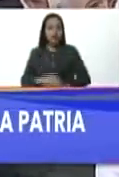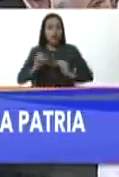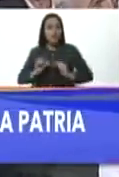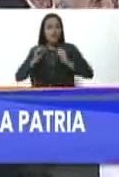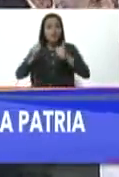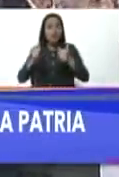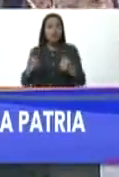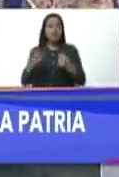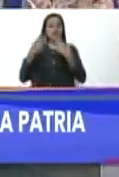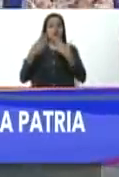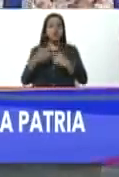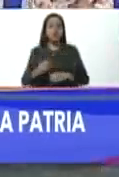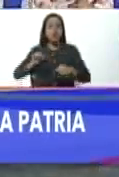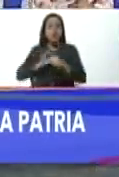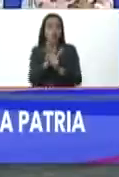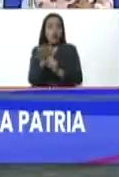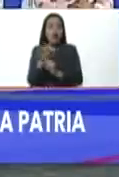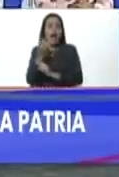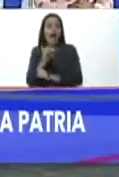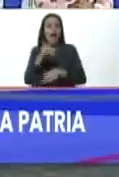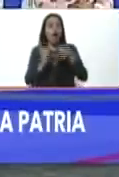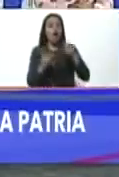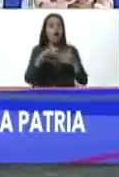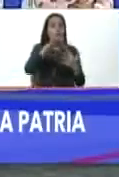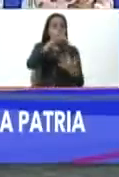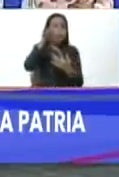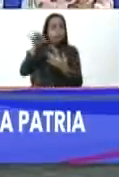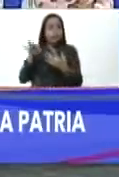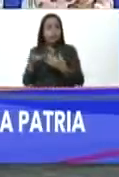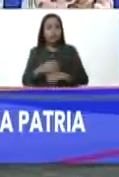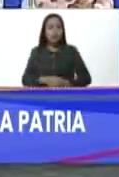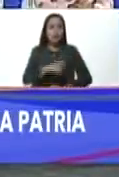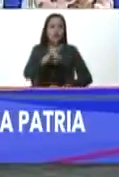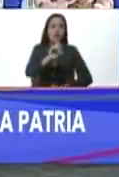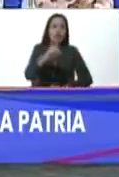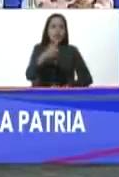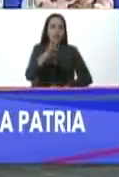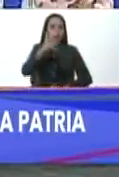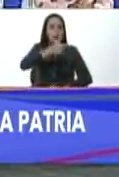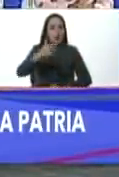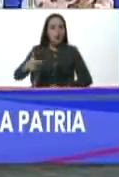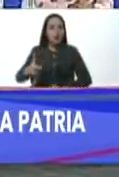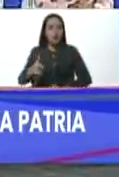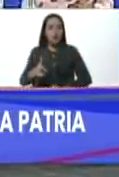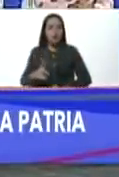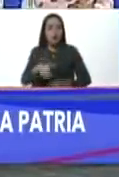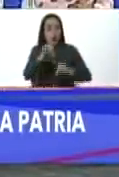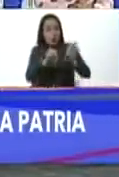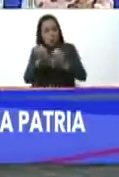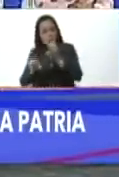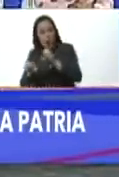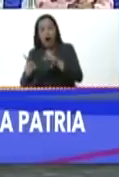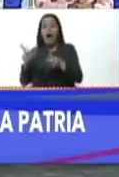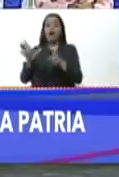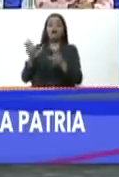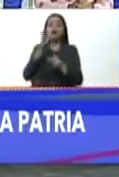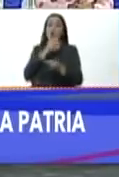virus hemos descartado varios casos, no 20 casos. Es